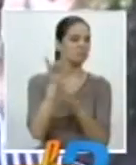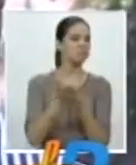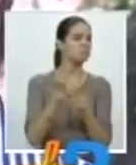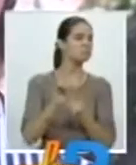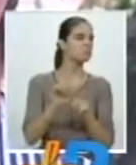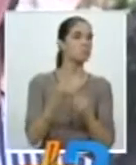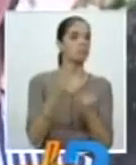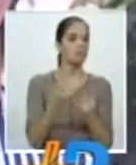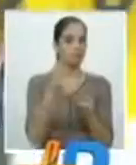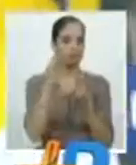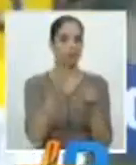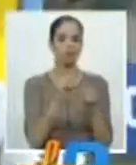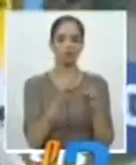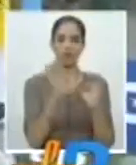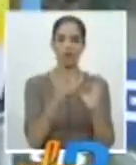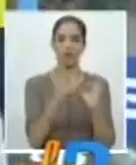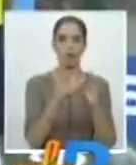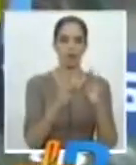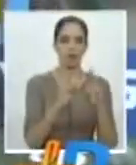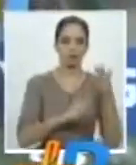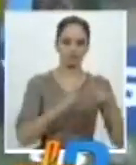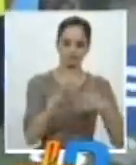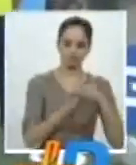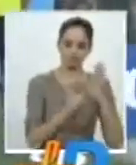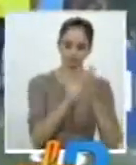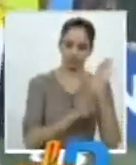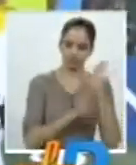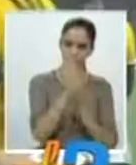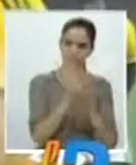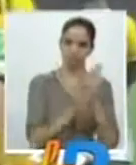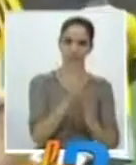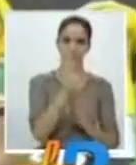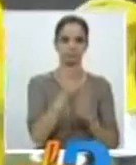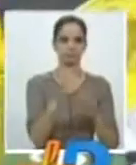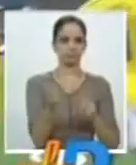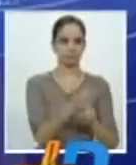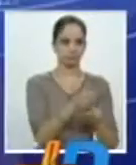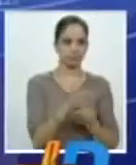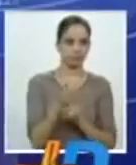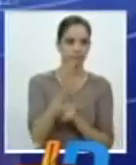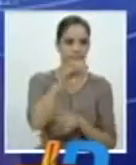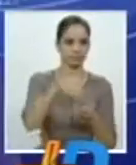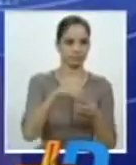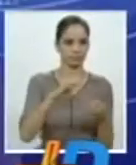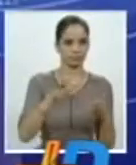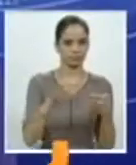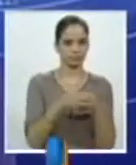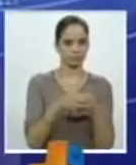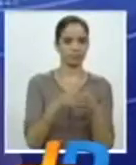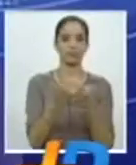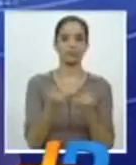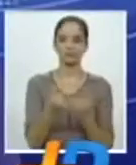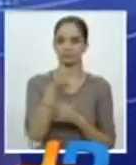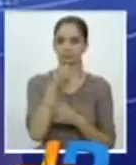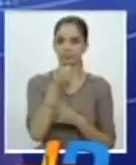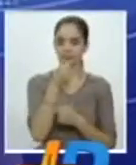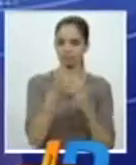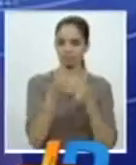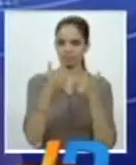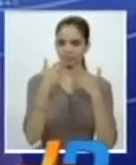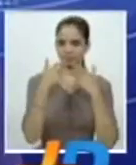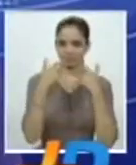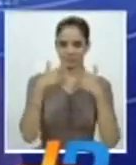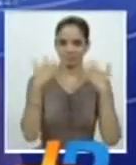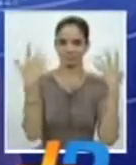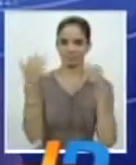sus proyecciones se hagan realidad y así no parar de celebrar por los logros de nuestra selección. Momento de conocer las noticias del entretenimiento